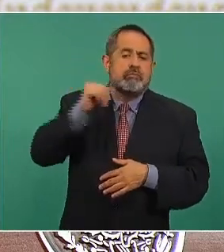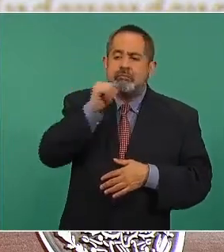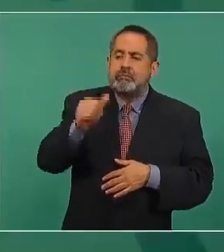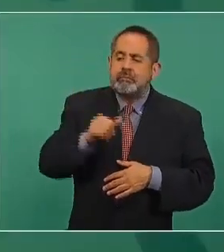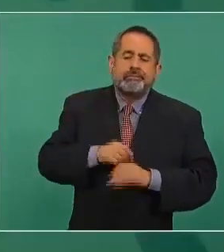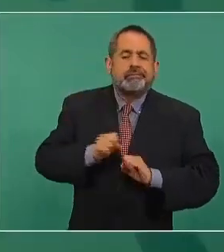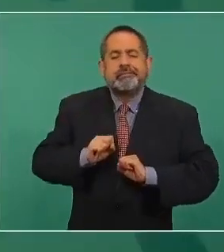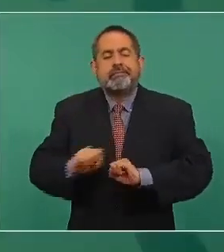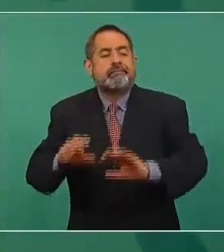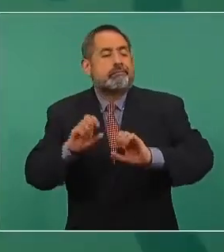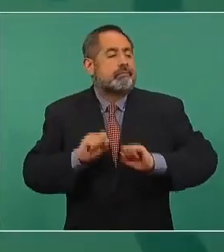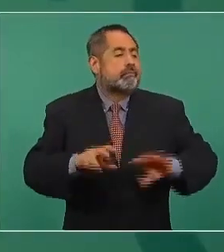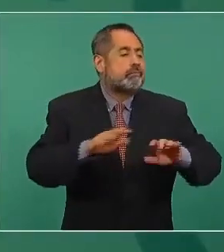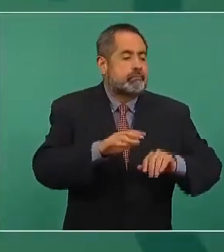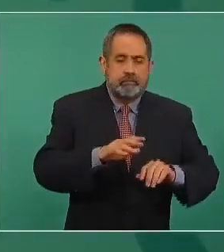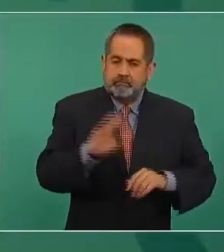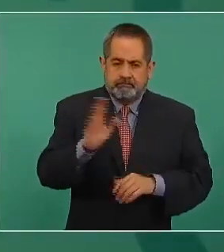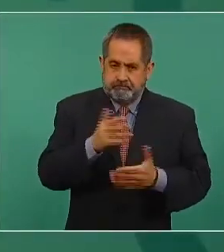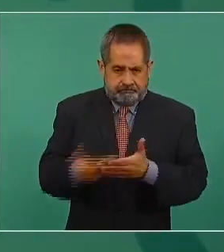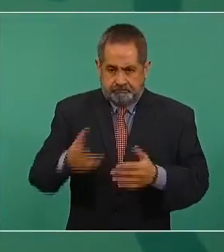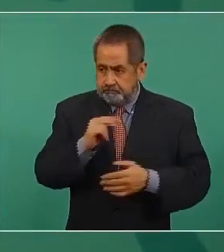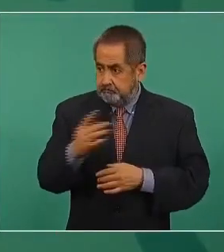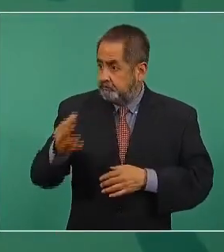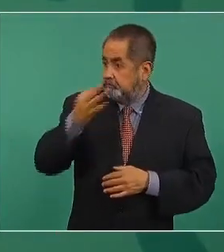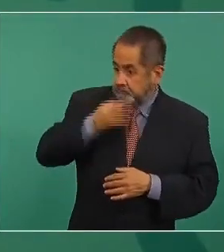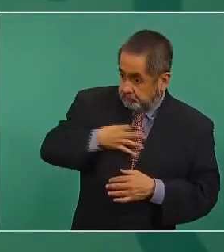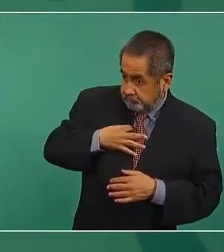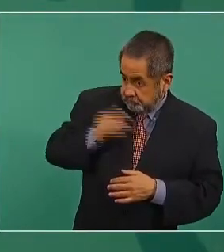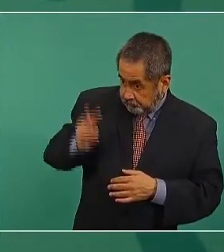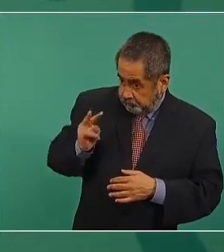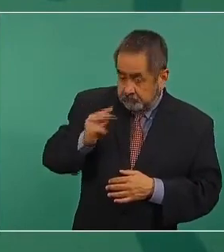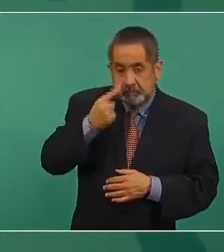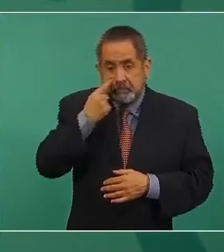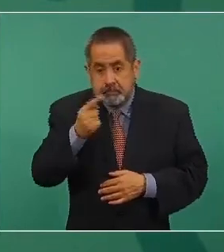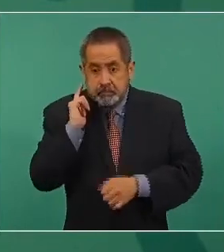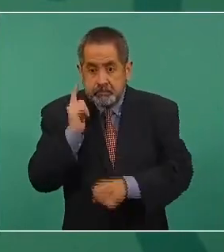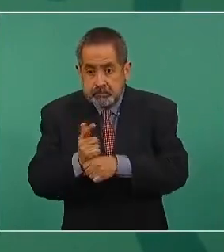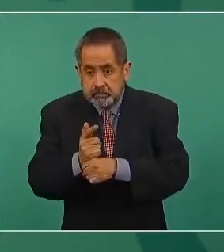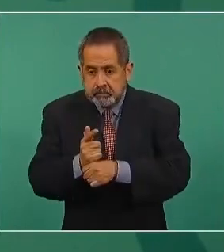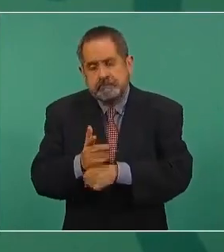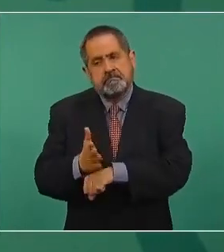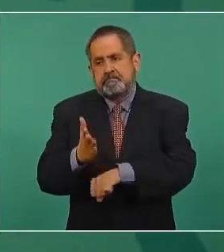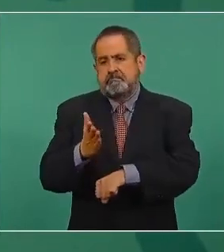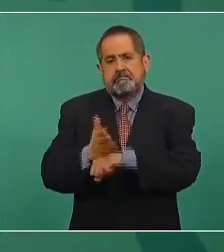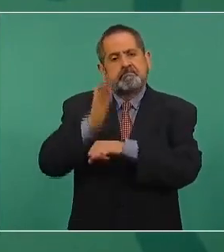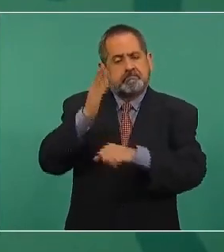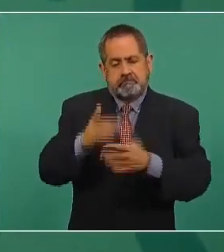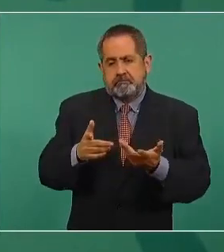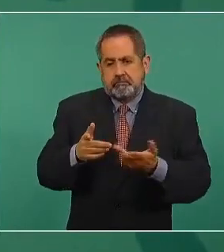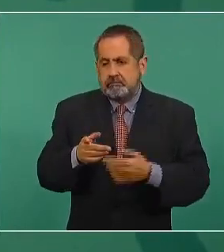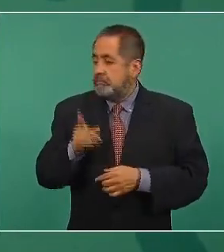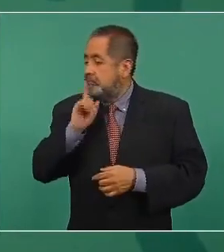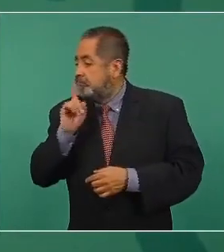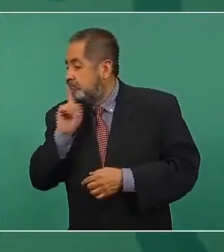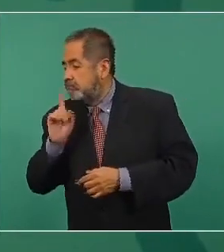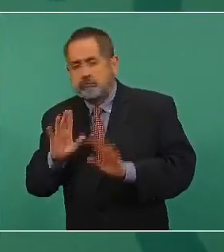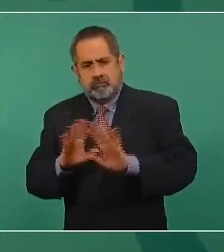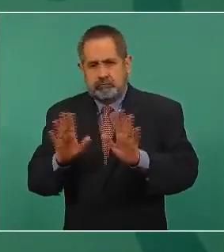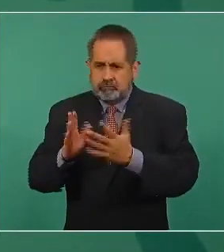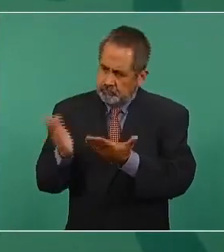intocables. Ahora no hay censura, y